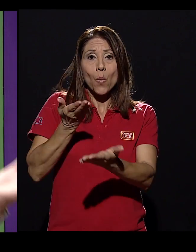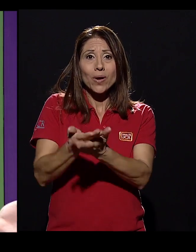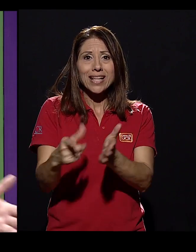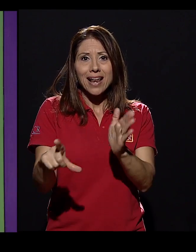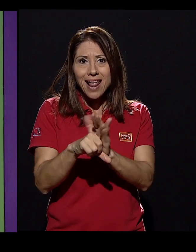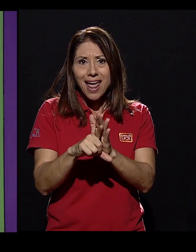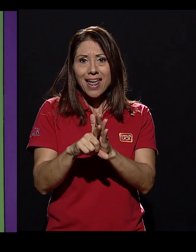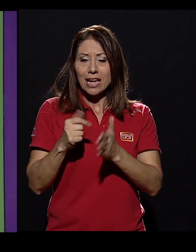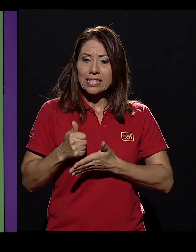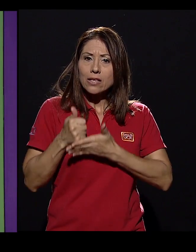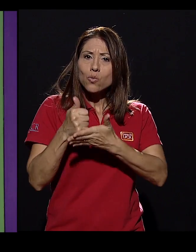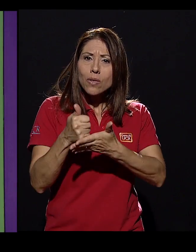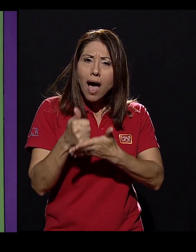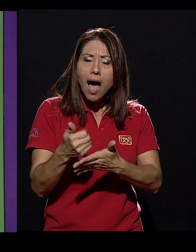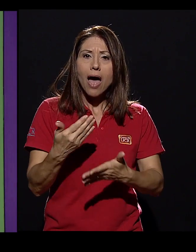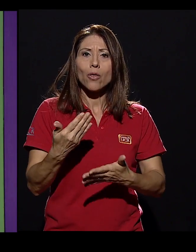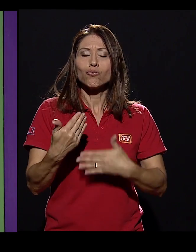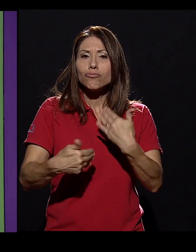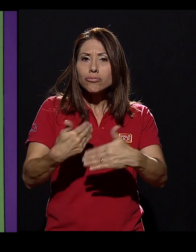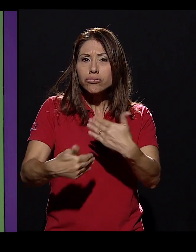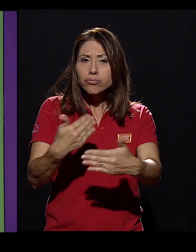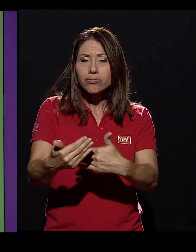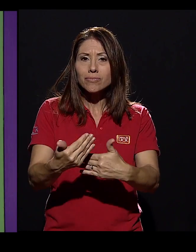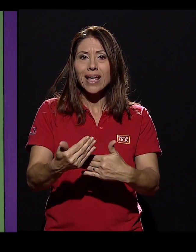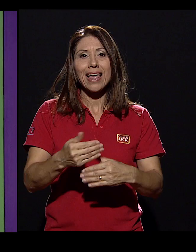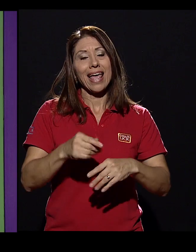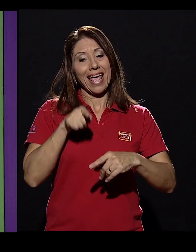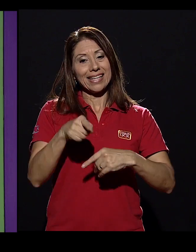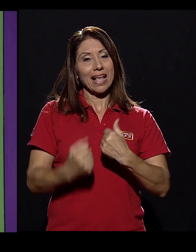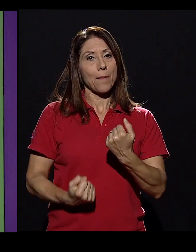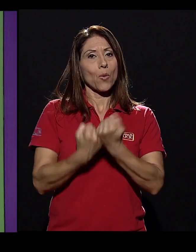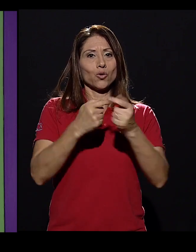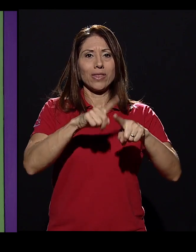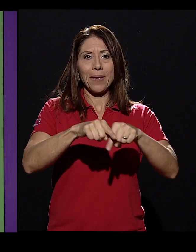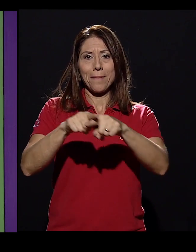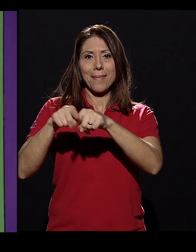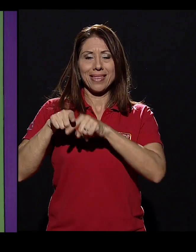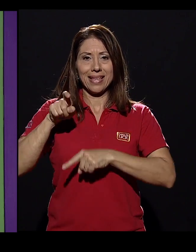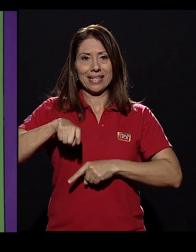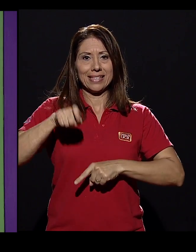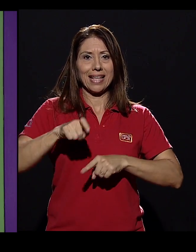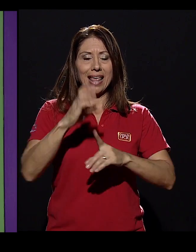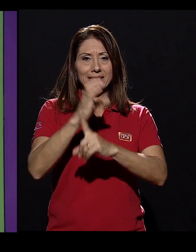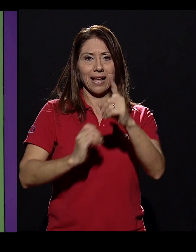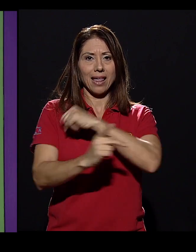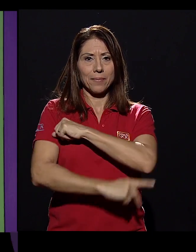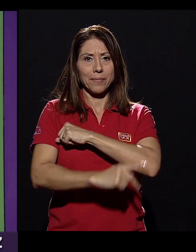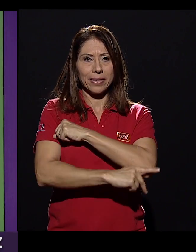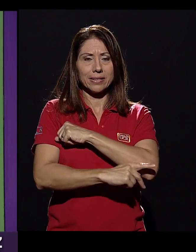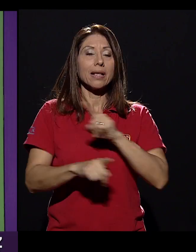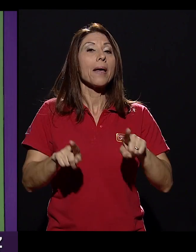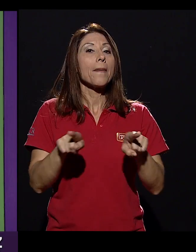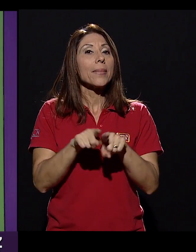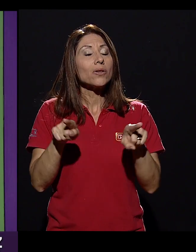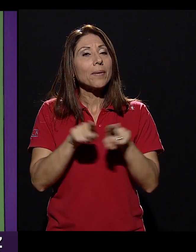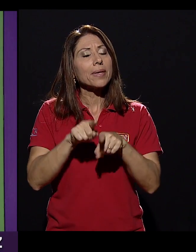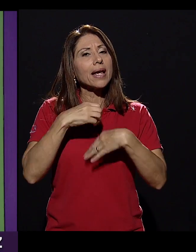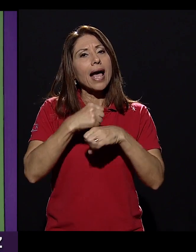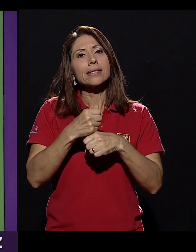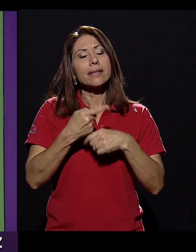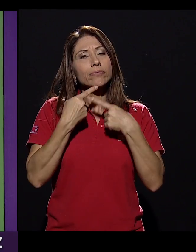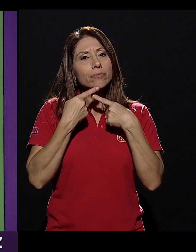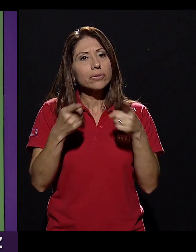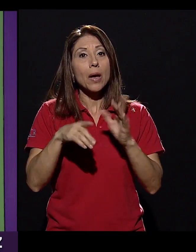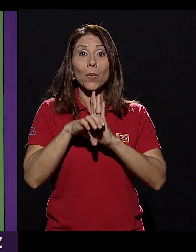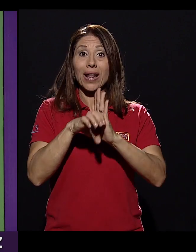cómo implementar y demás, ¿verdad? Entonces, ese apoyo va también en la medida de las necesidades de los países, pero además hacen una resoluciones,